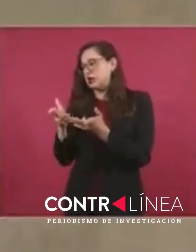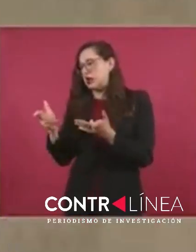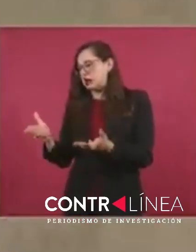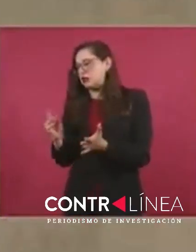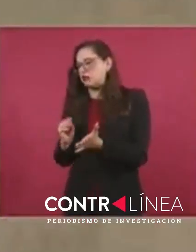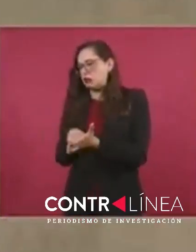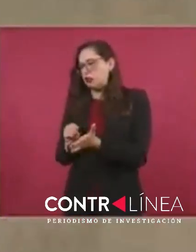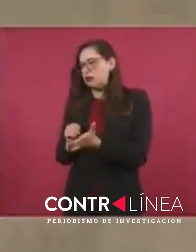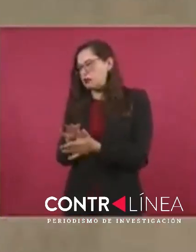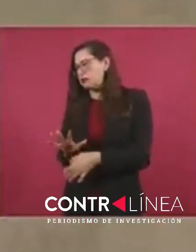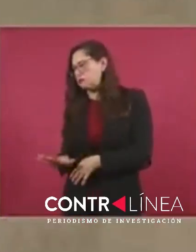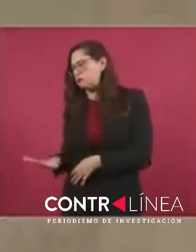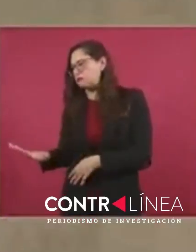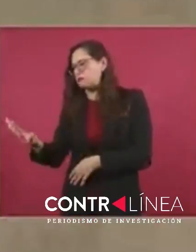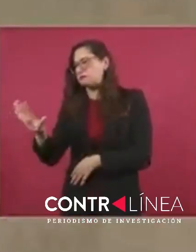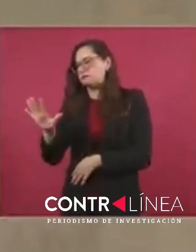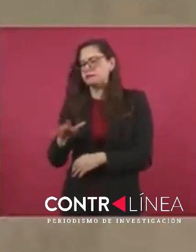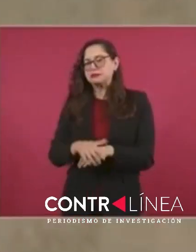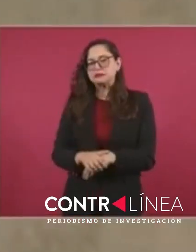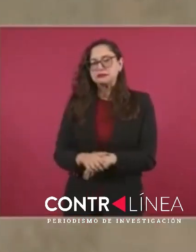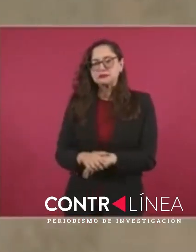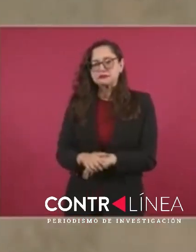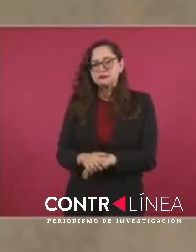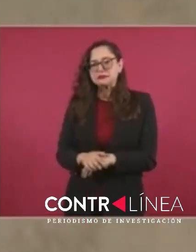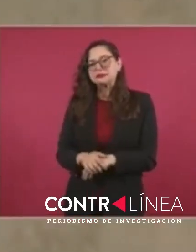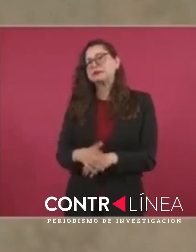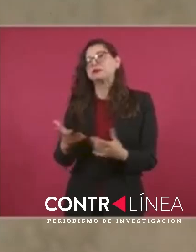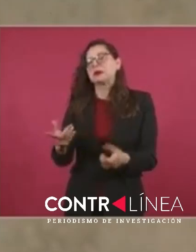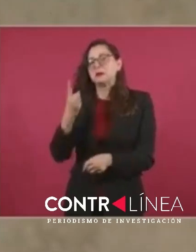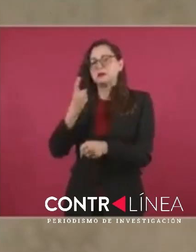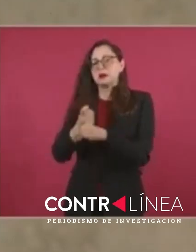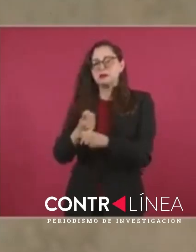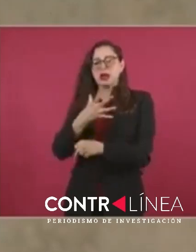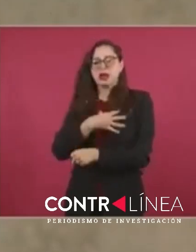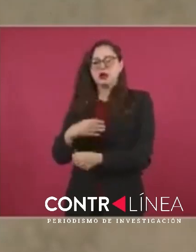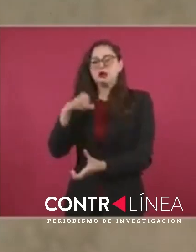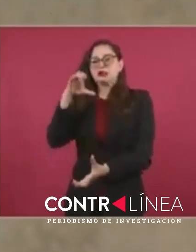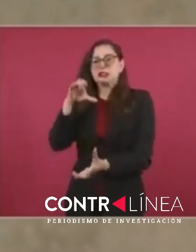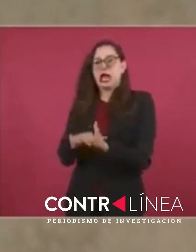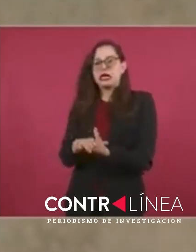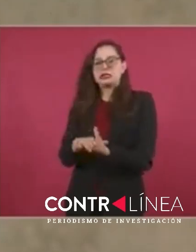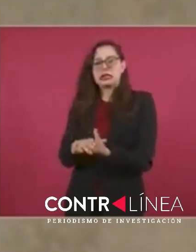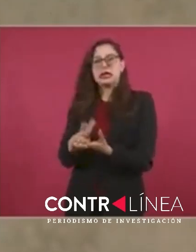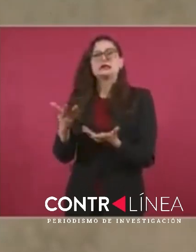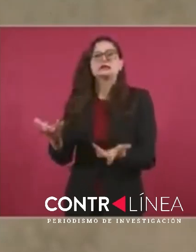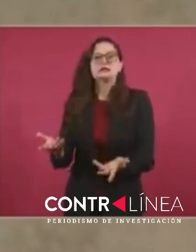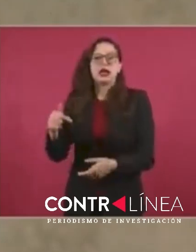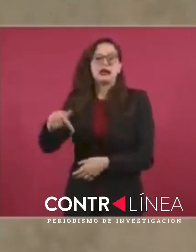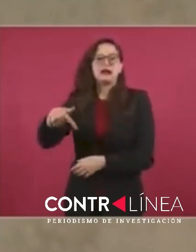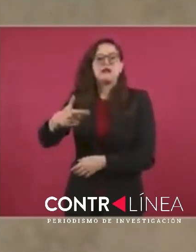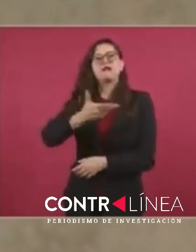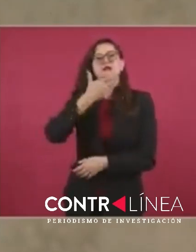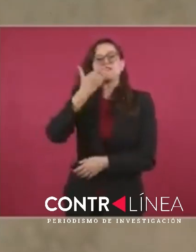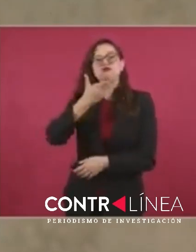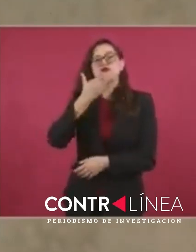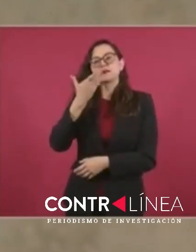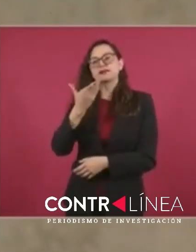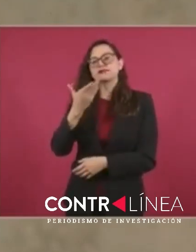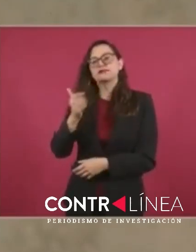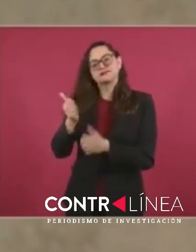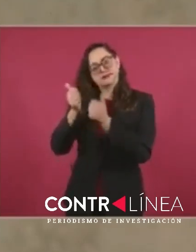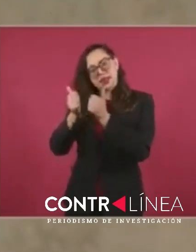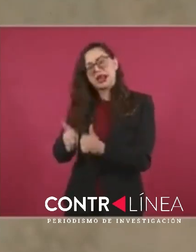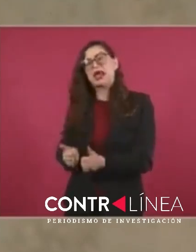y se casan, ¿no? Primer hijo, porque nosotros tenemos esa buena costumbre, ¿no?, de que los hijos siguen viviendo